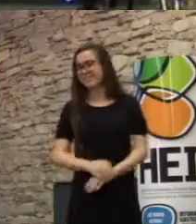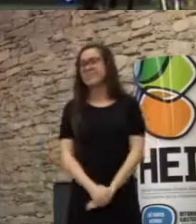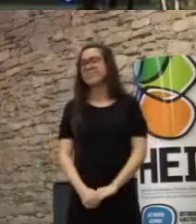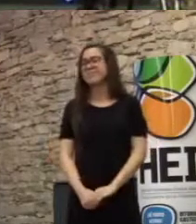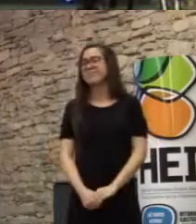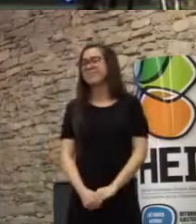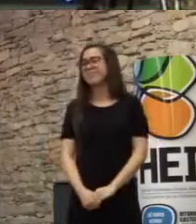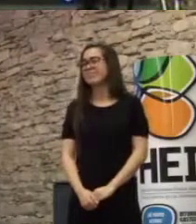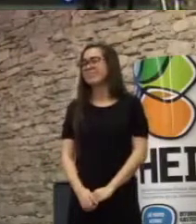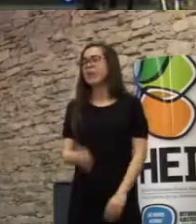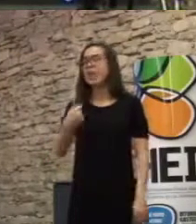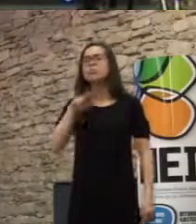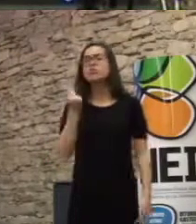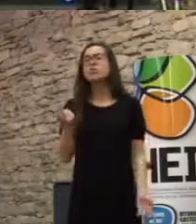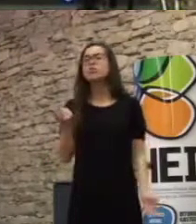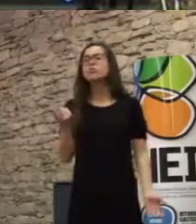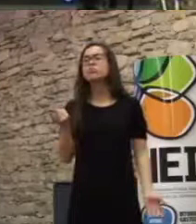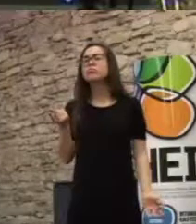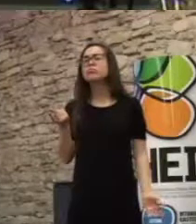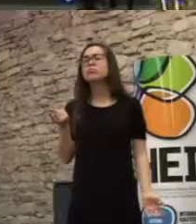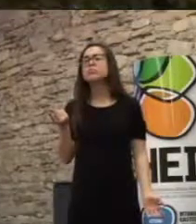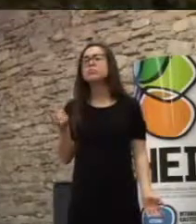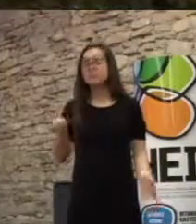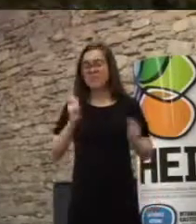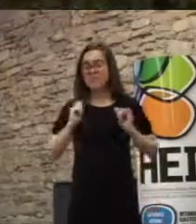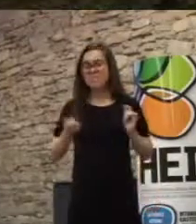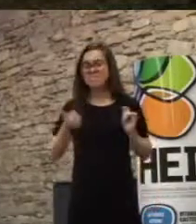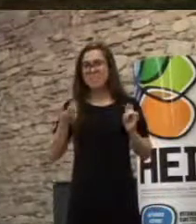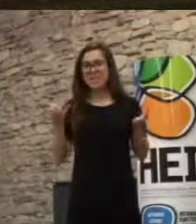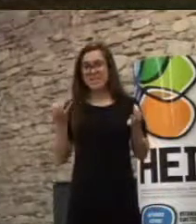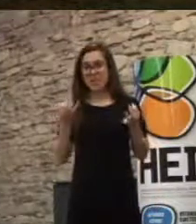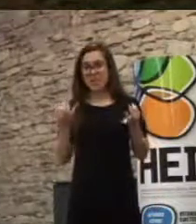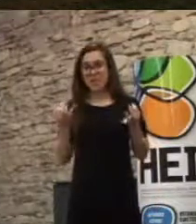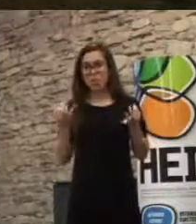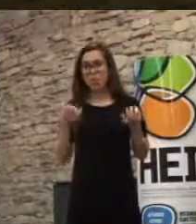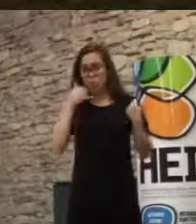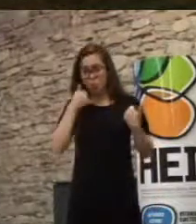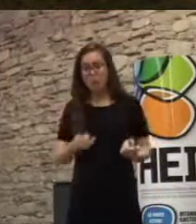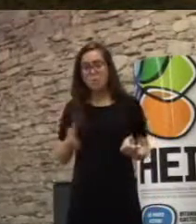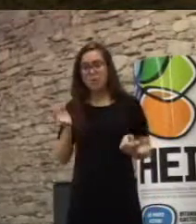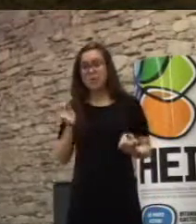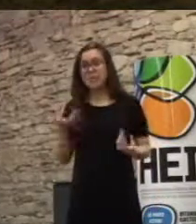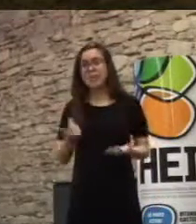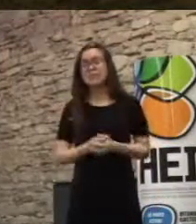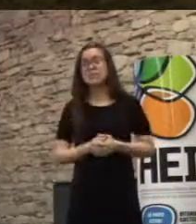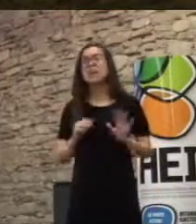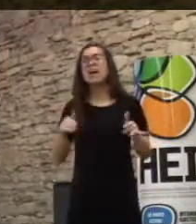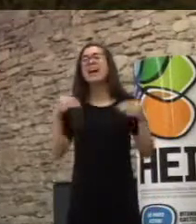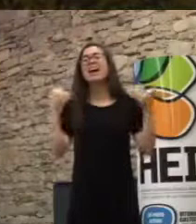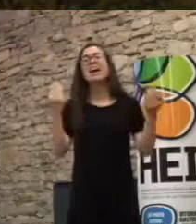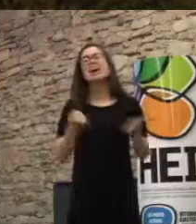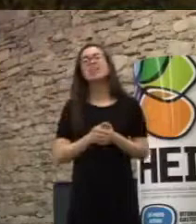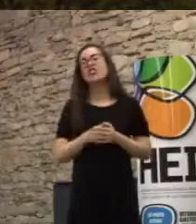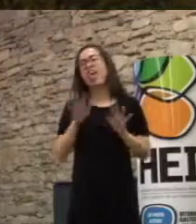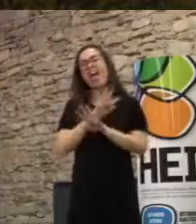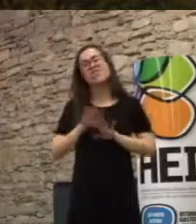y les transmite más el cuerpo y por lo tanto el lenguaje no verbal se lleva la palma en la comunicación se lo